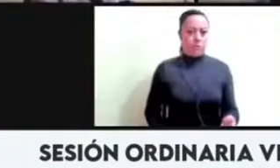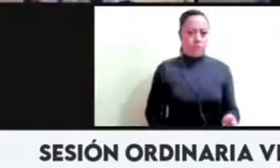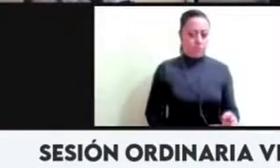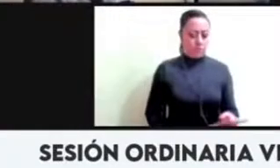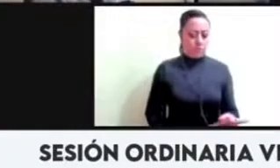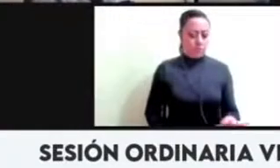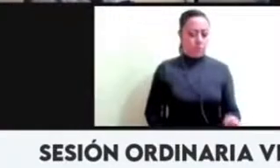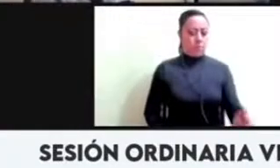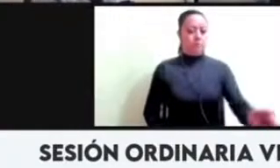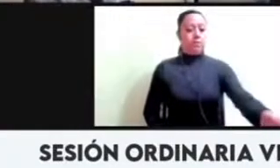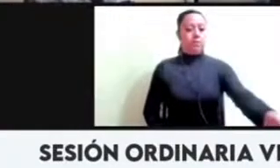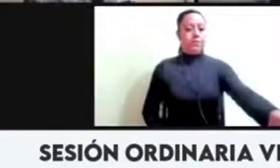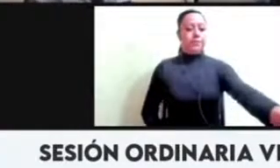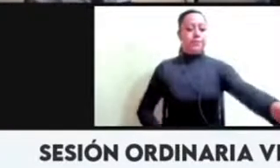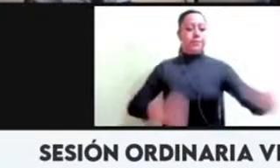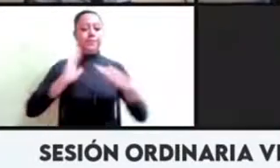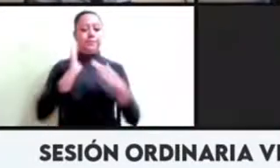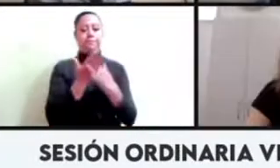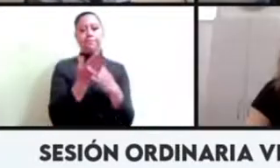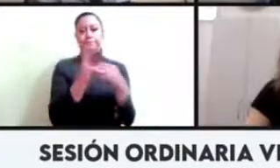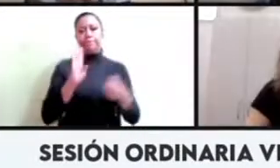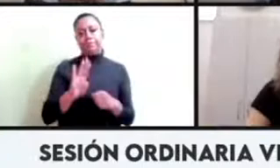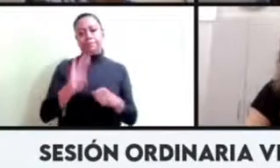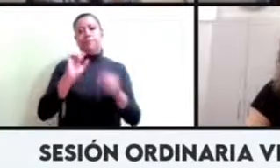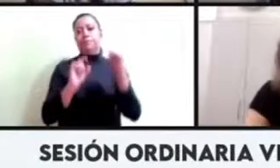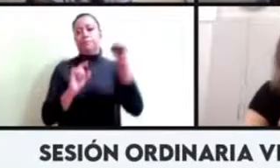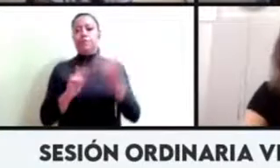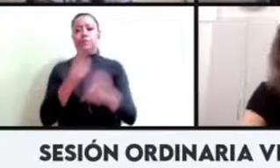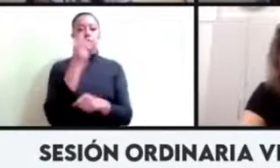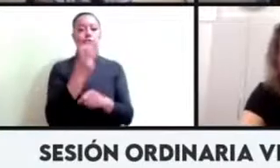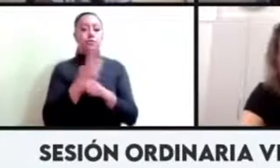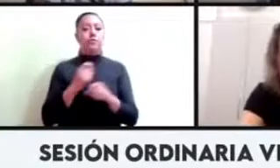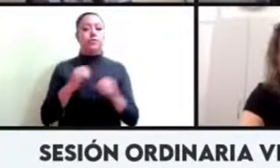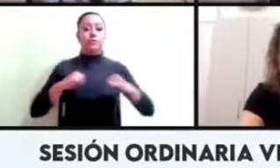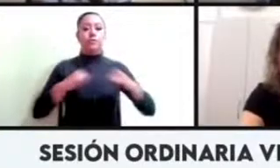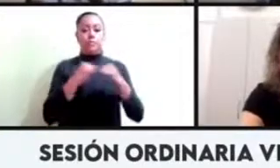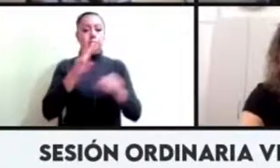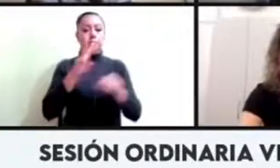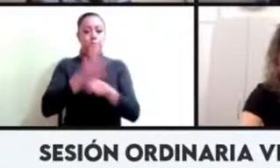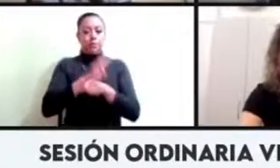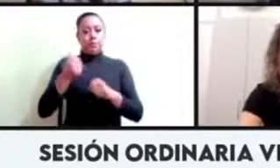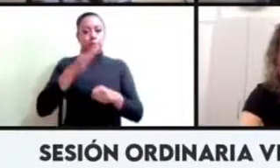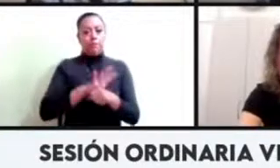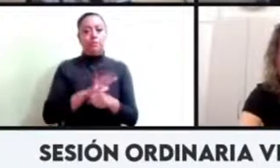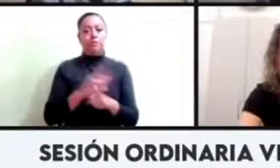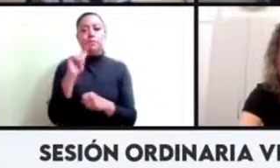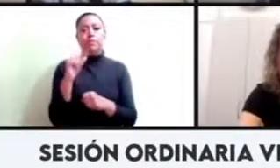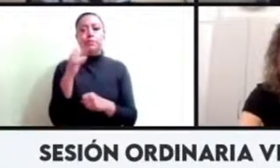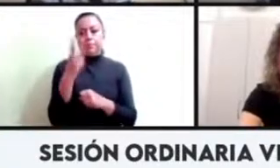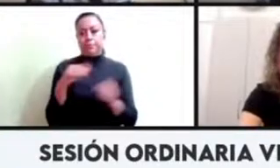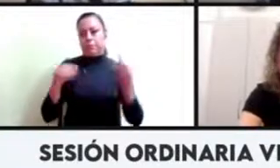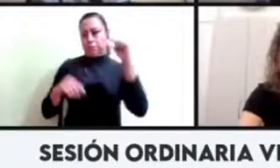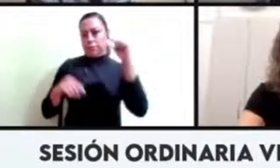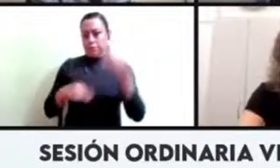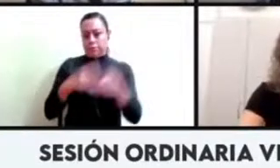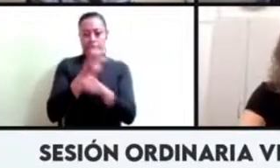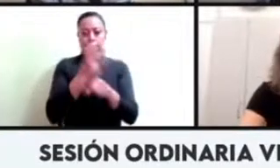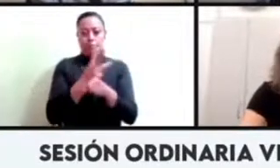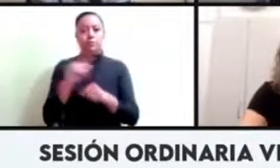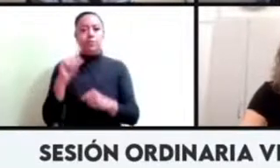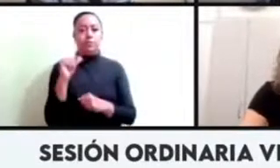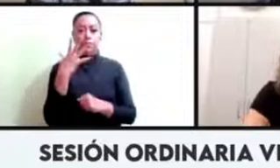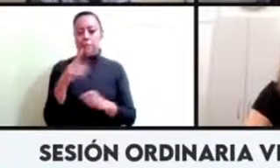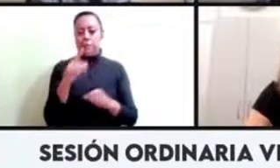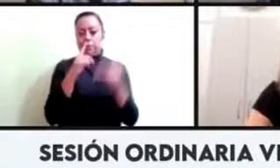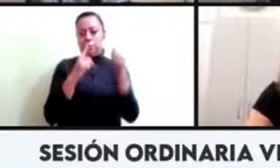3 de la Ley del Instituto de Verificación Administrativa de la Ciudad de México, 73, párrafo 3 y 75, párrafo 1, ambos